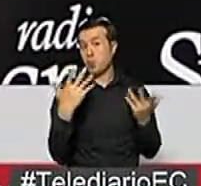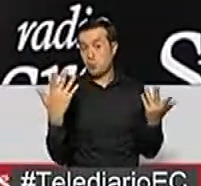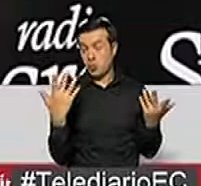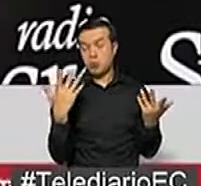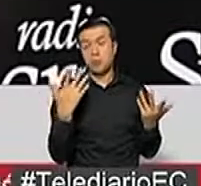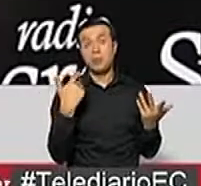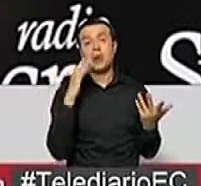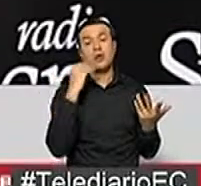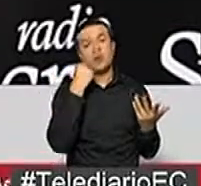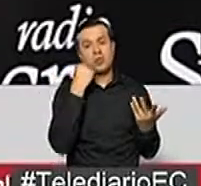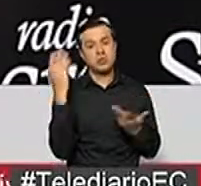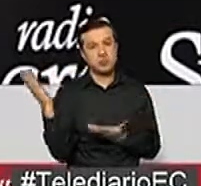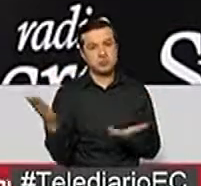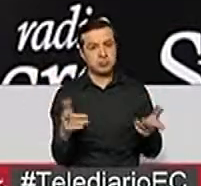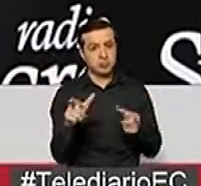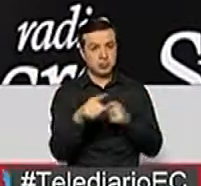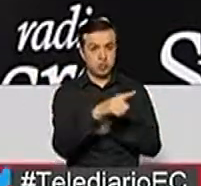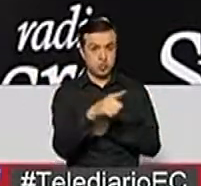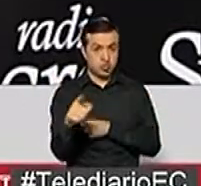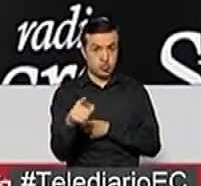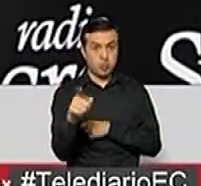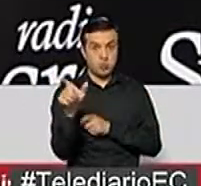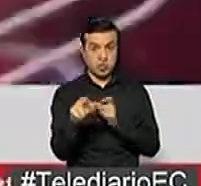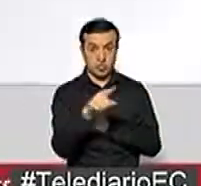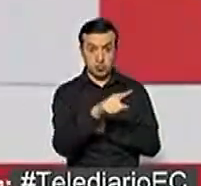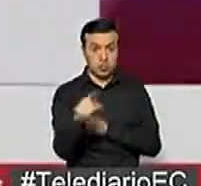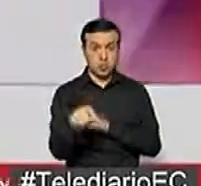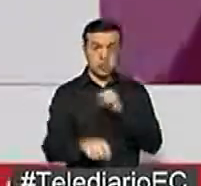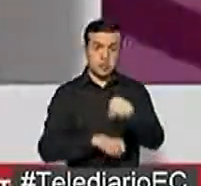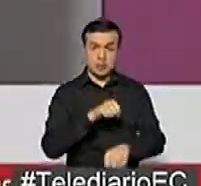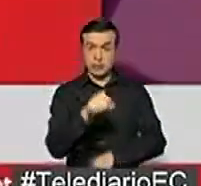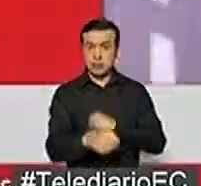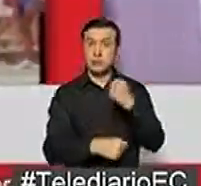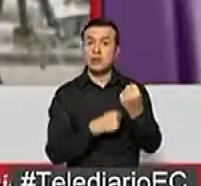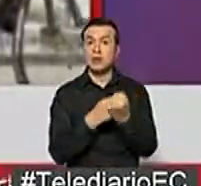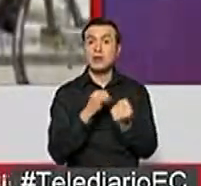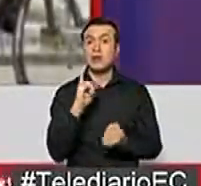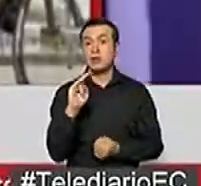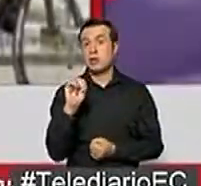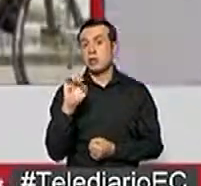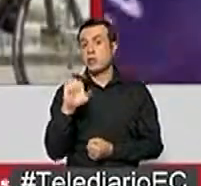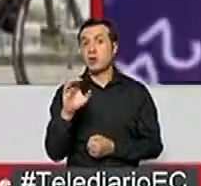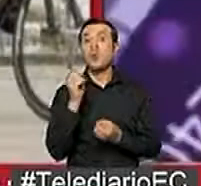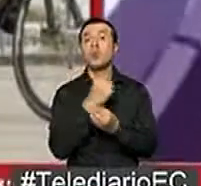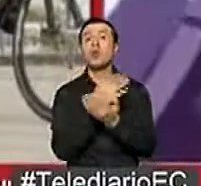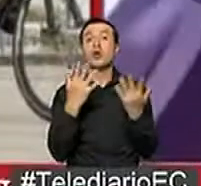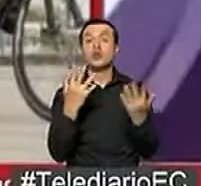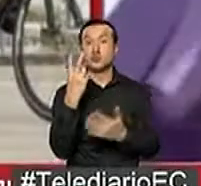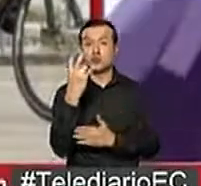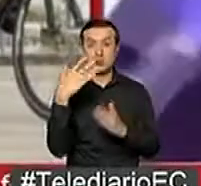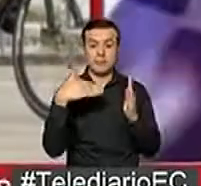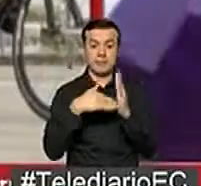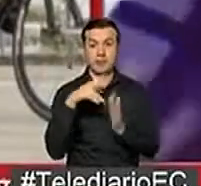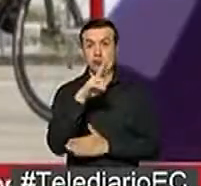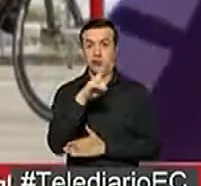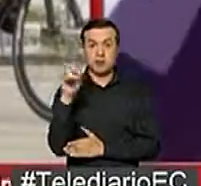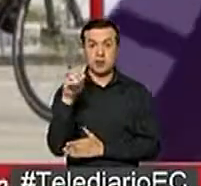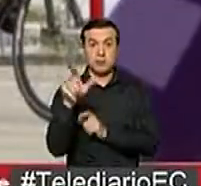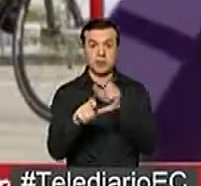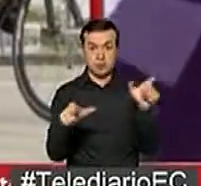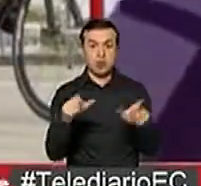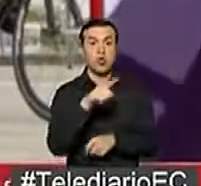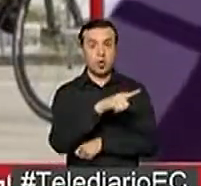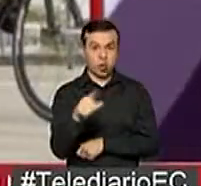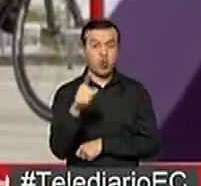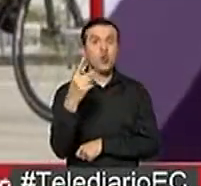mayores comodidades a las personas que se transportan. Según el INEC, en Guayaquil 12.222 personas